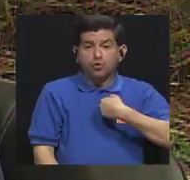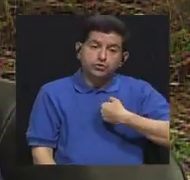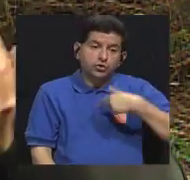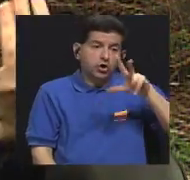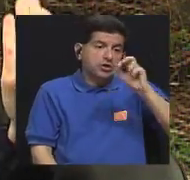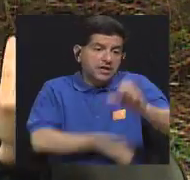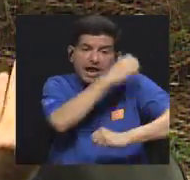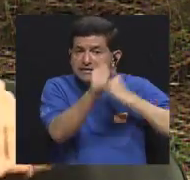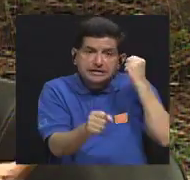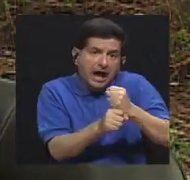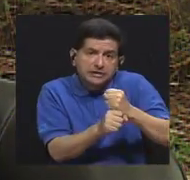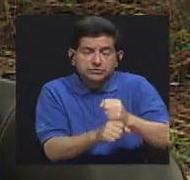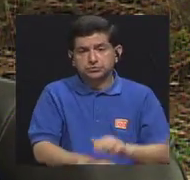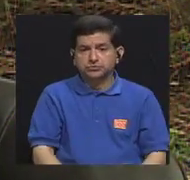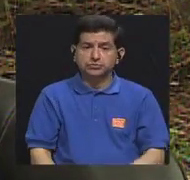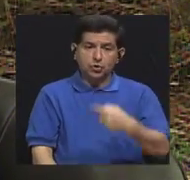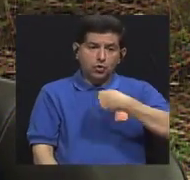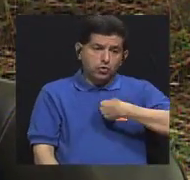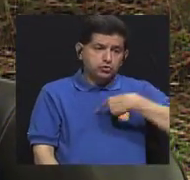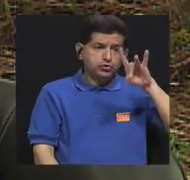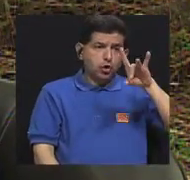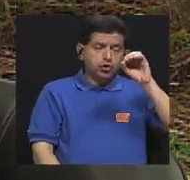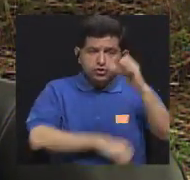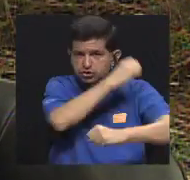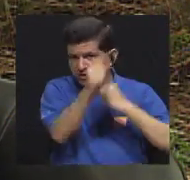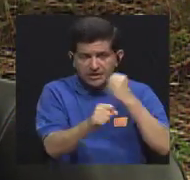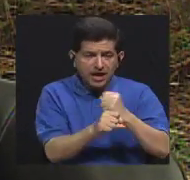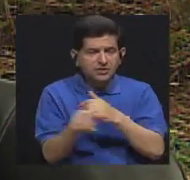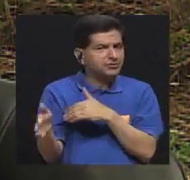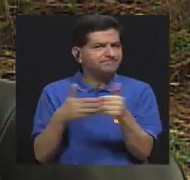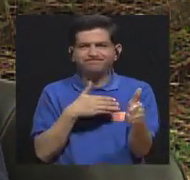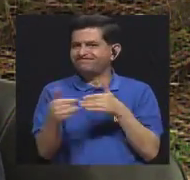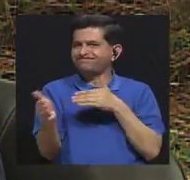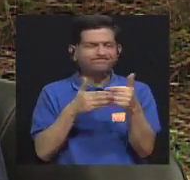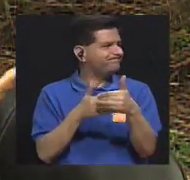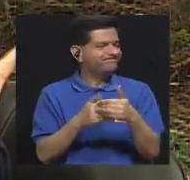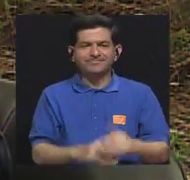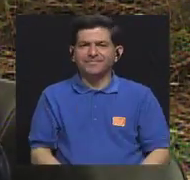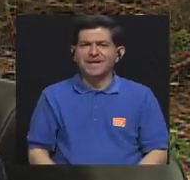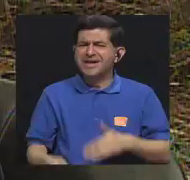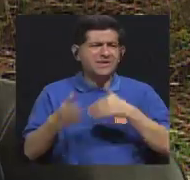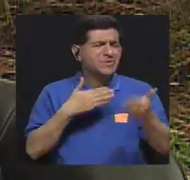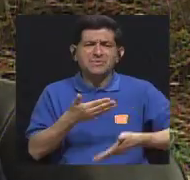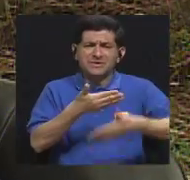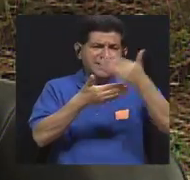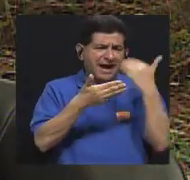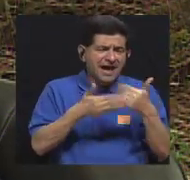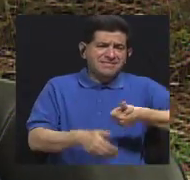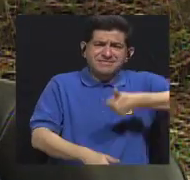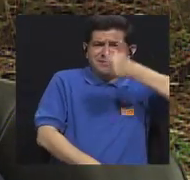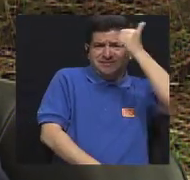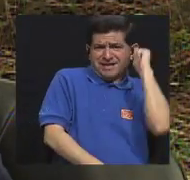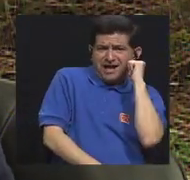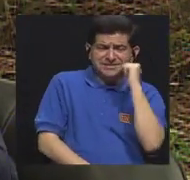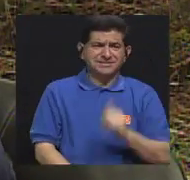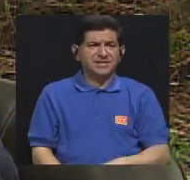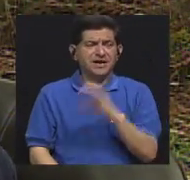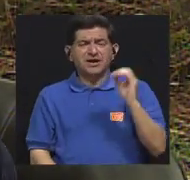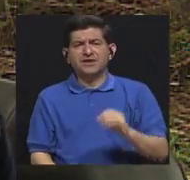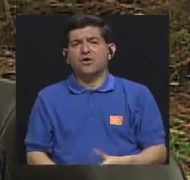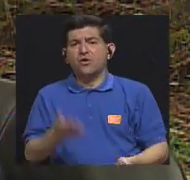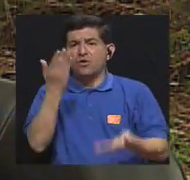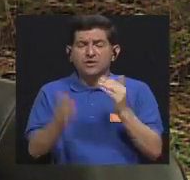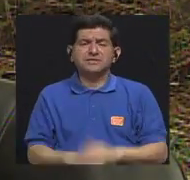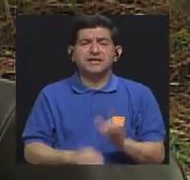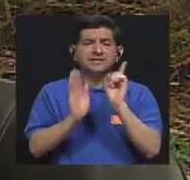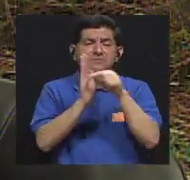30 años, si yo tengo 80 años, no importa. O sea, no importa lo que haya pasado ayer, no importa lo que haya